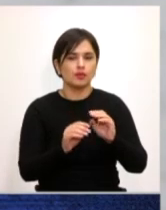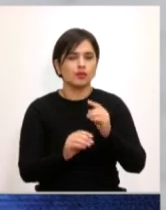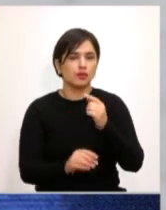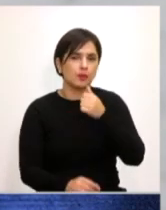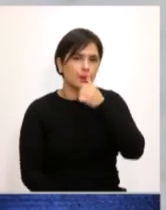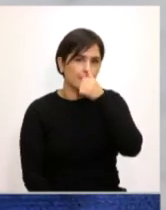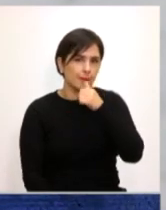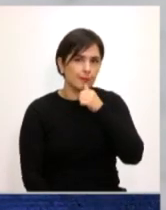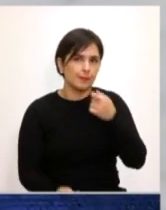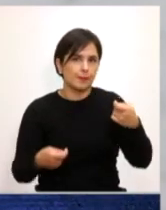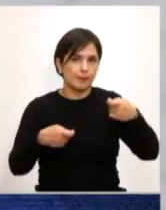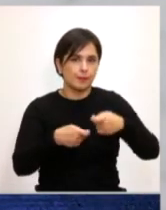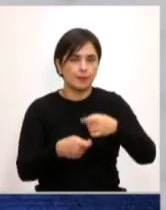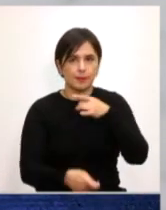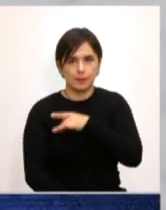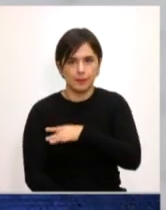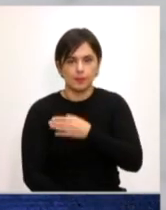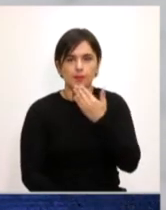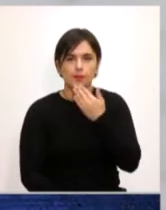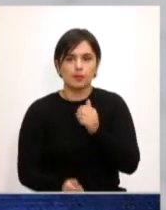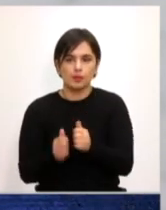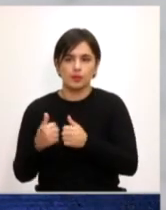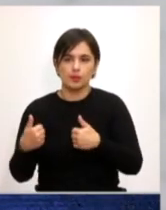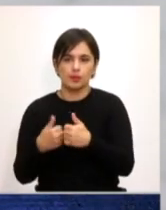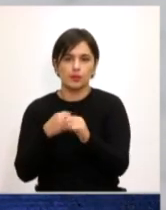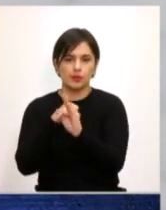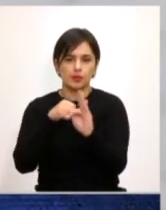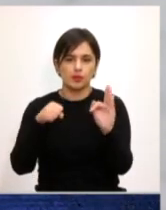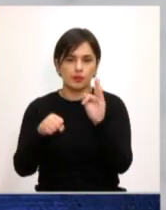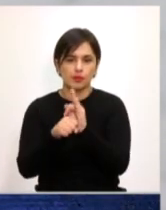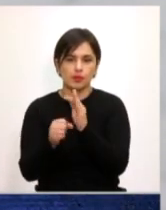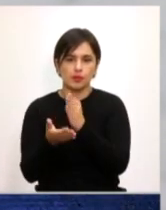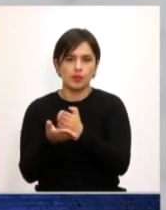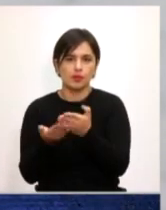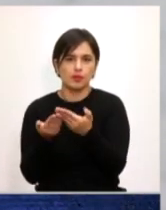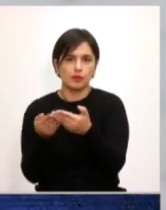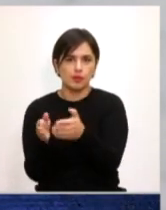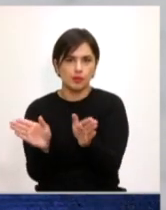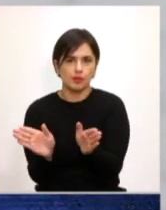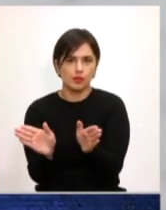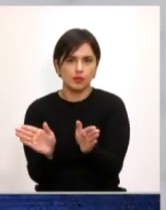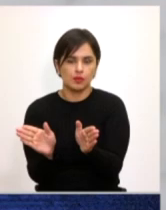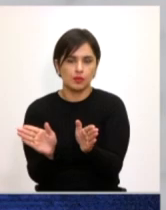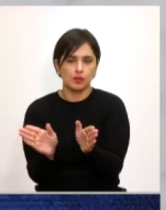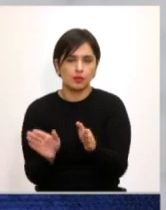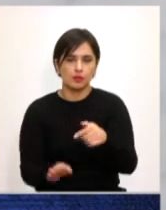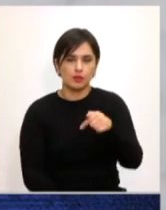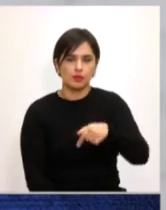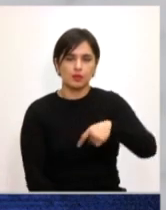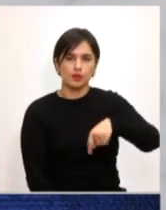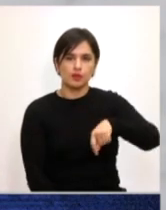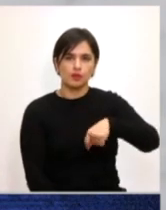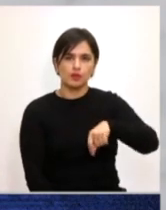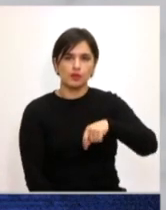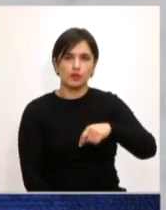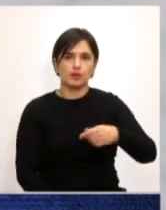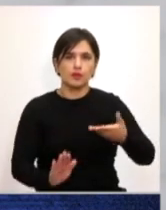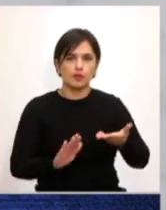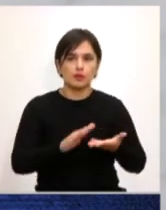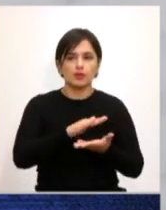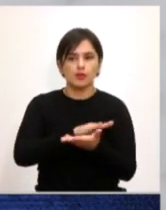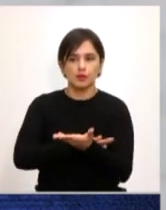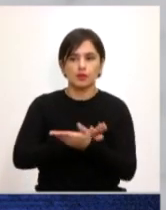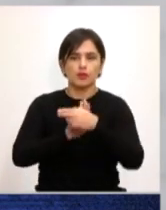Chile y a los directivos de las fundaciones Escuelas Abiertas. En este Senado hemos presentado